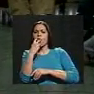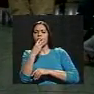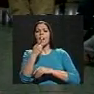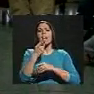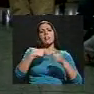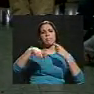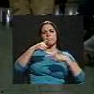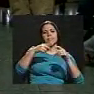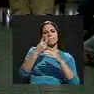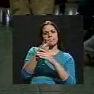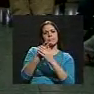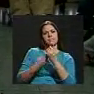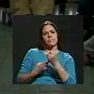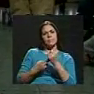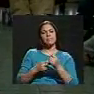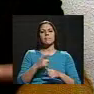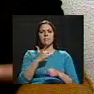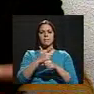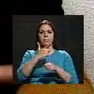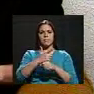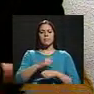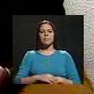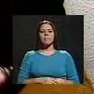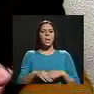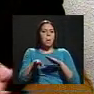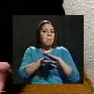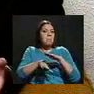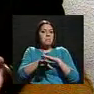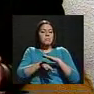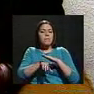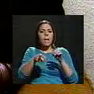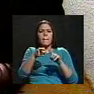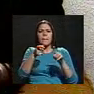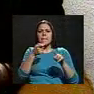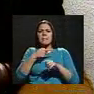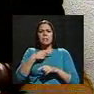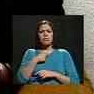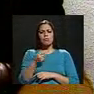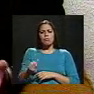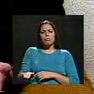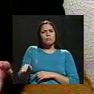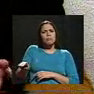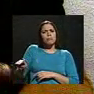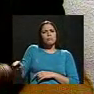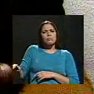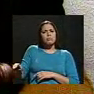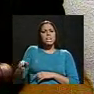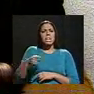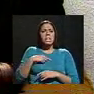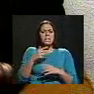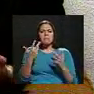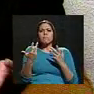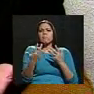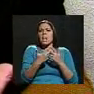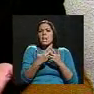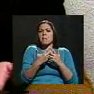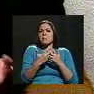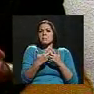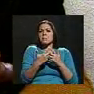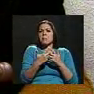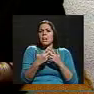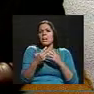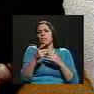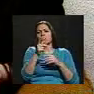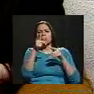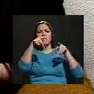de señas costarricense. Básicamente desde muy pequeño uno se adapta, como en cualquier persona que crece